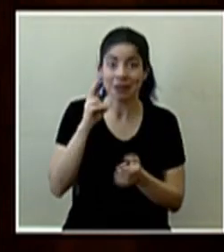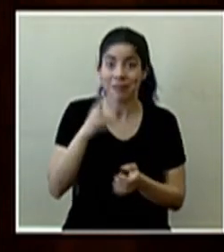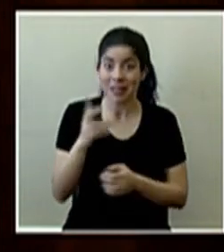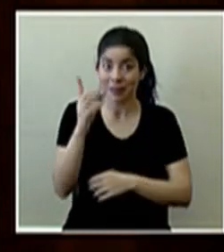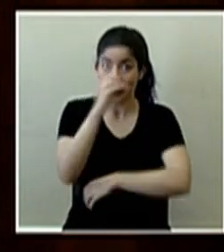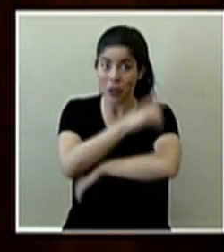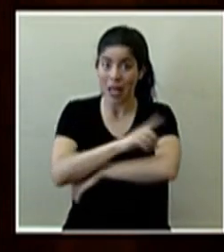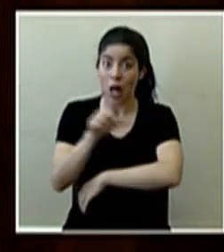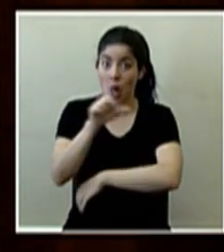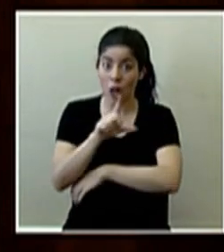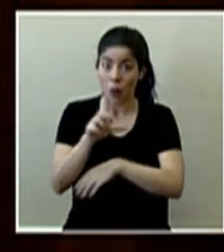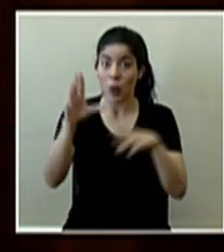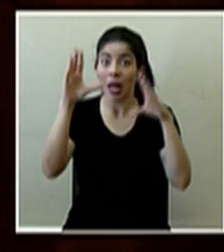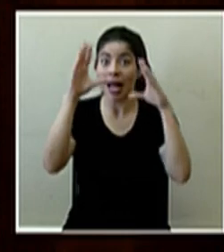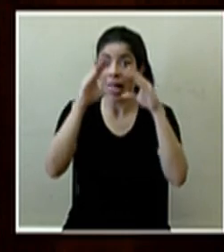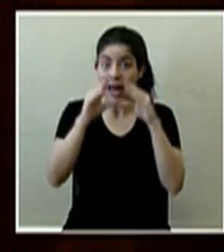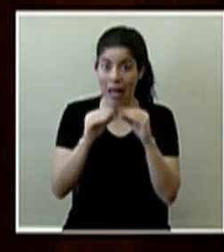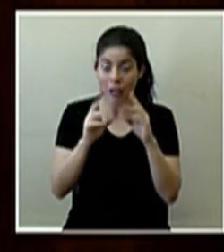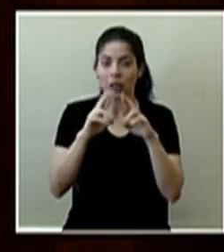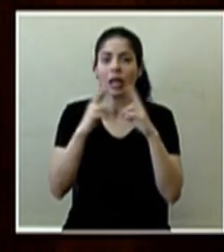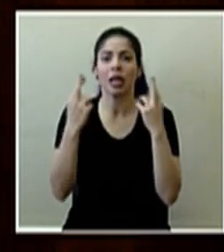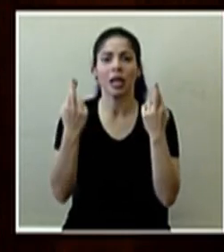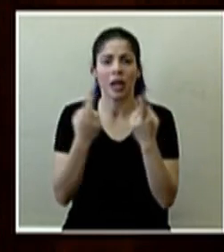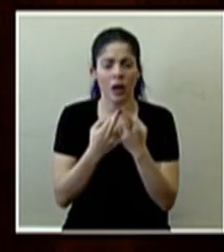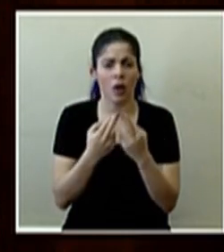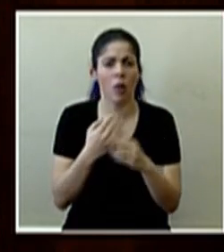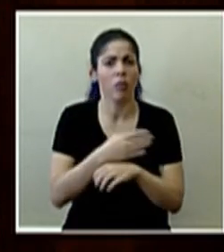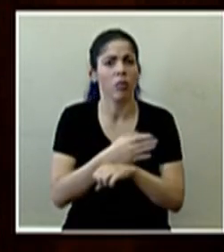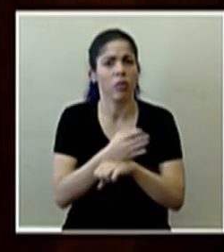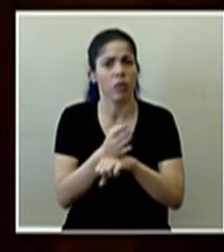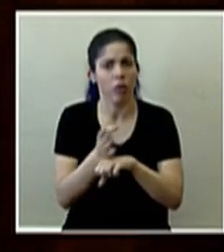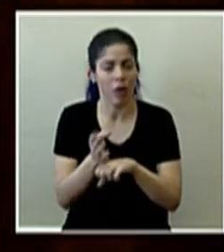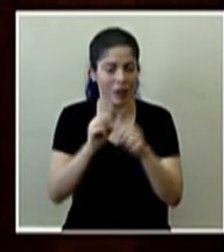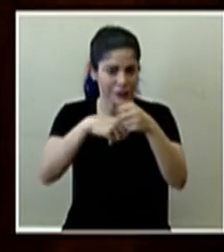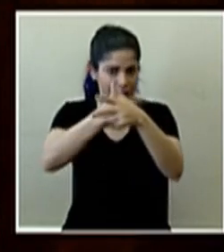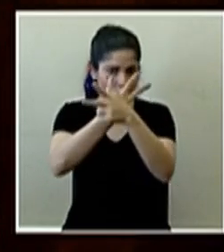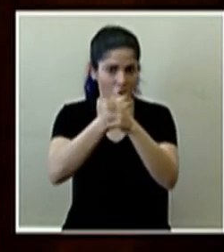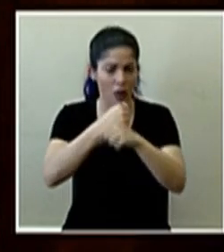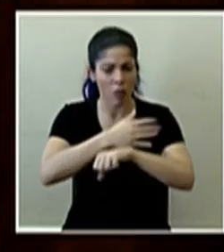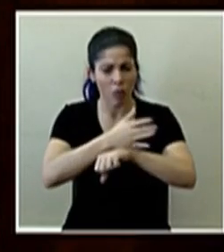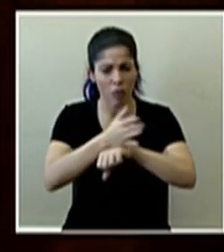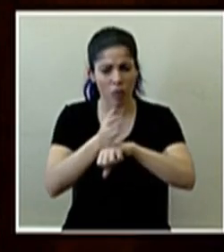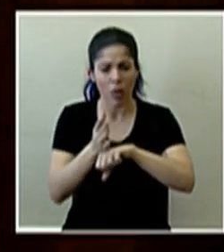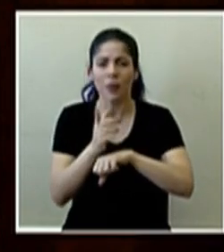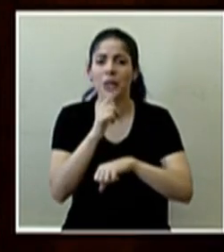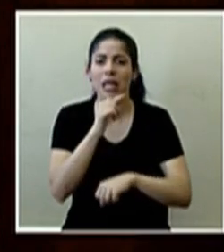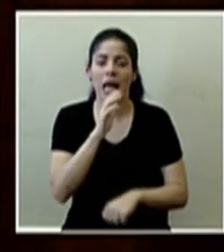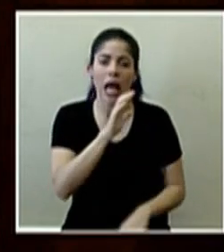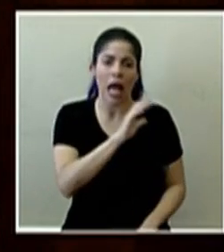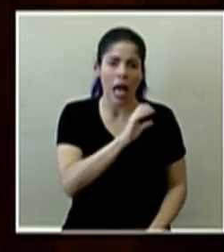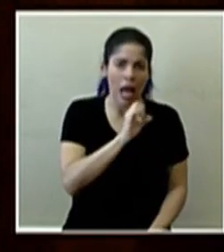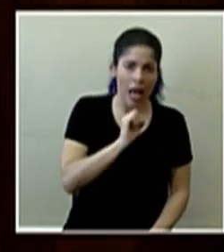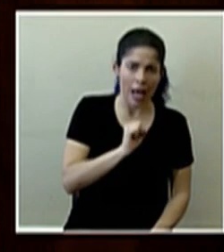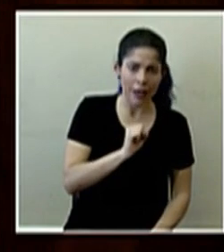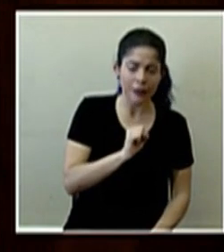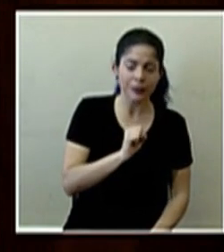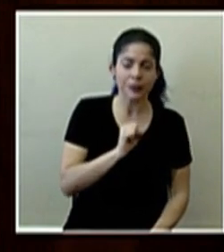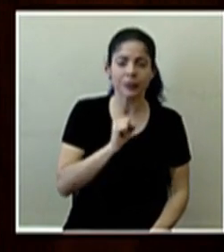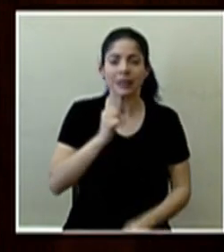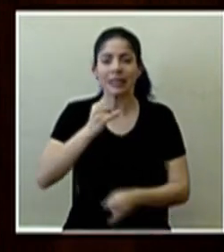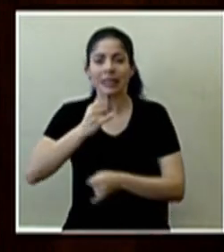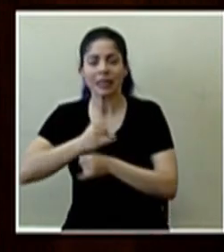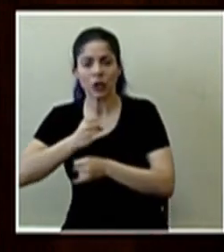noche, el lunes en la noche, tuvimos una reunión bastante amplia, virtual, entre la Caja,